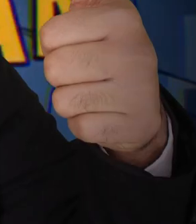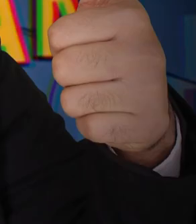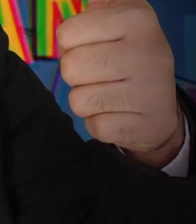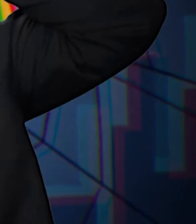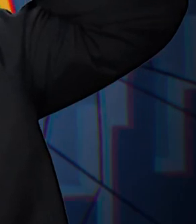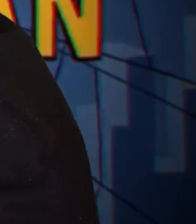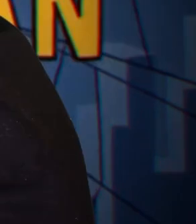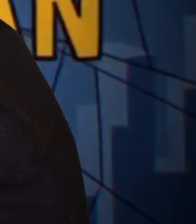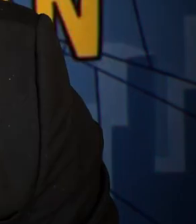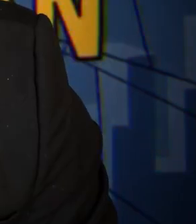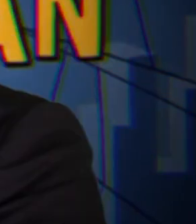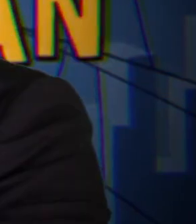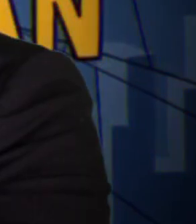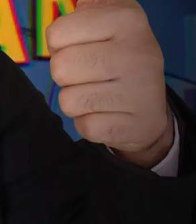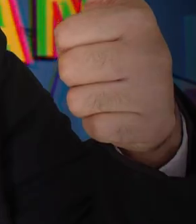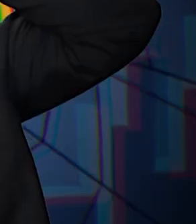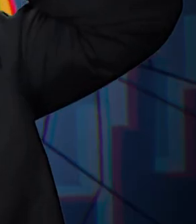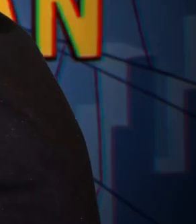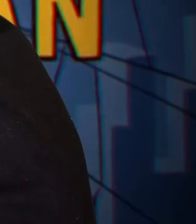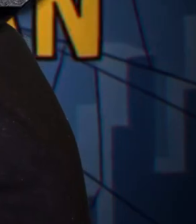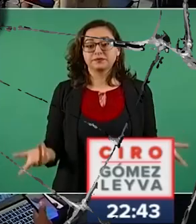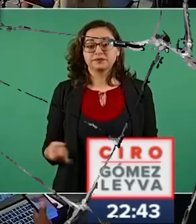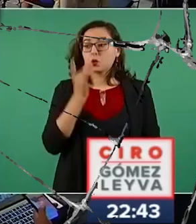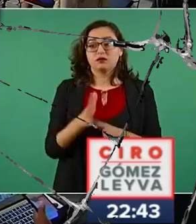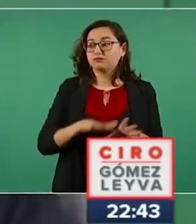resumen de la semana.